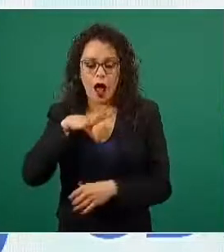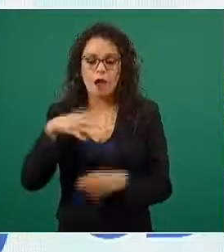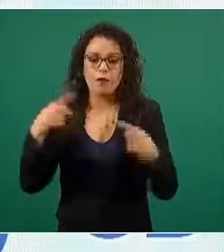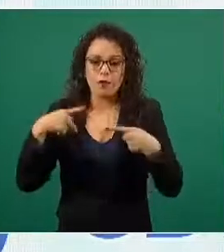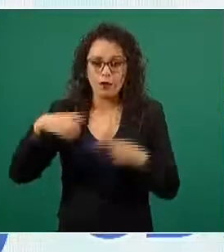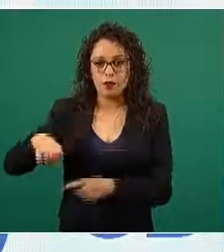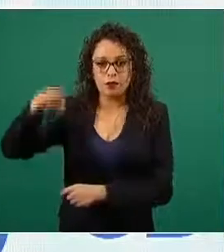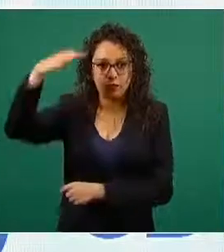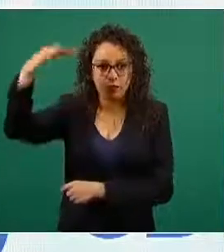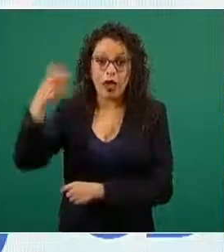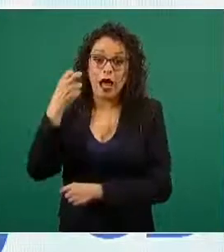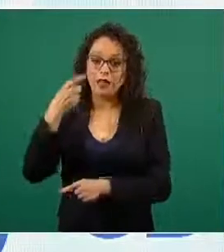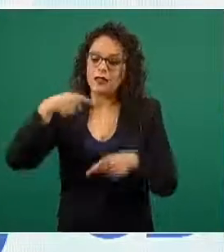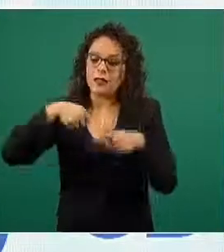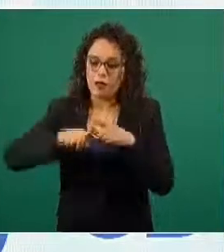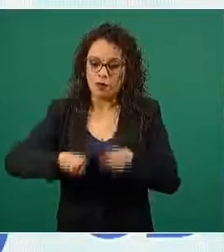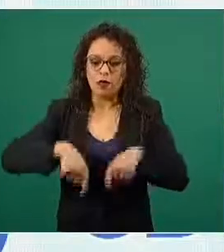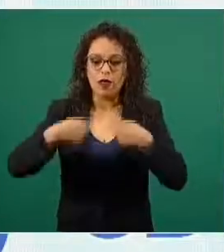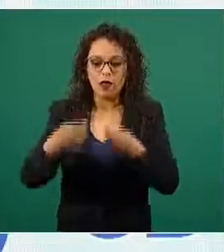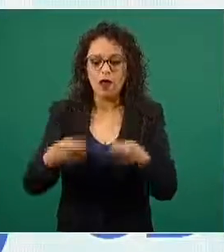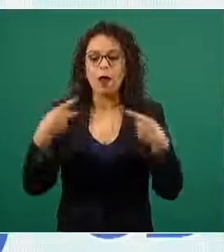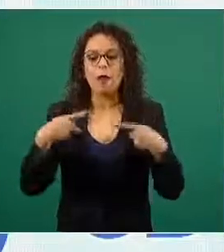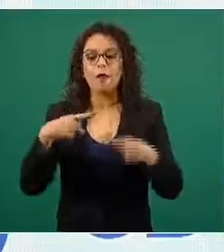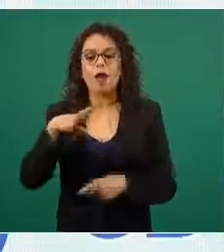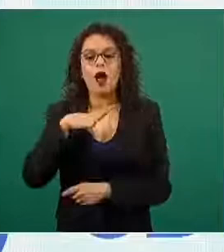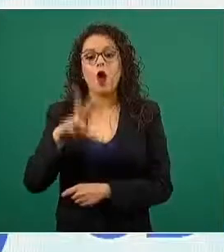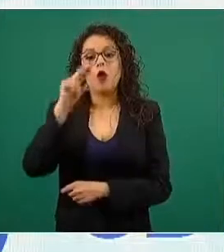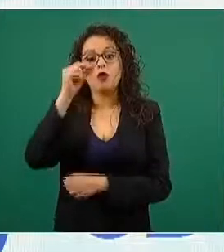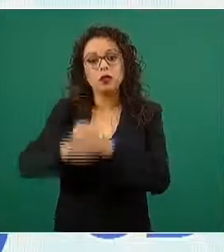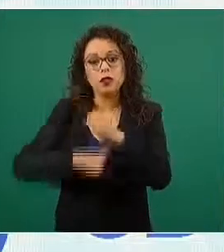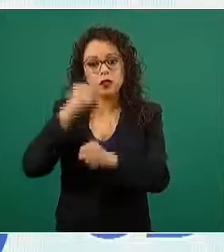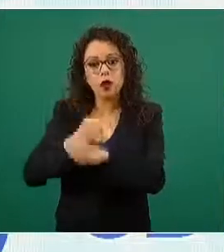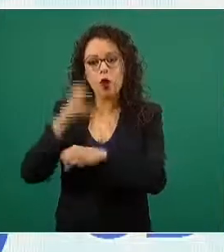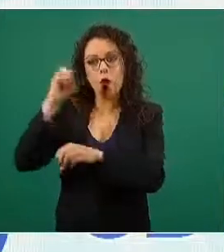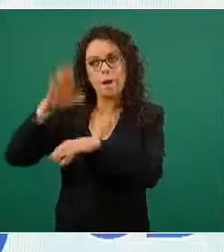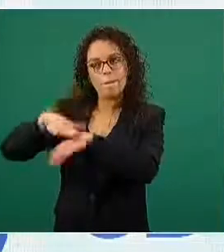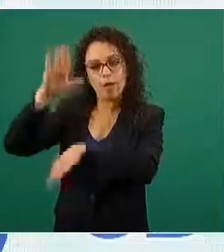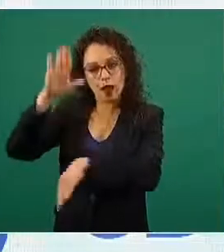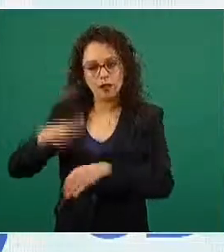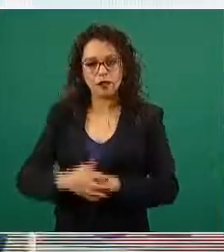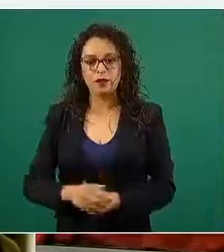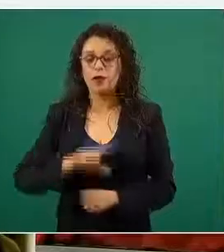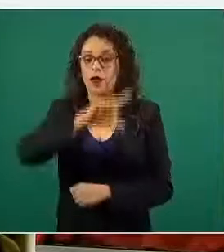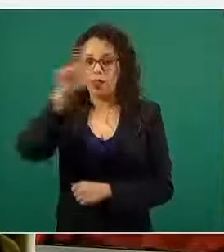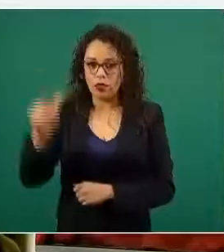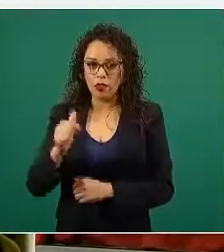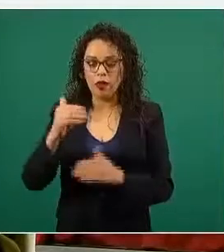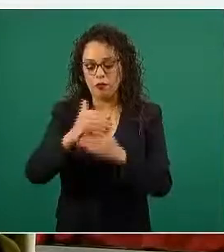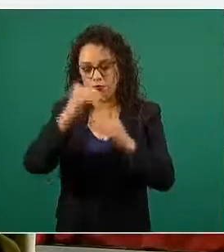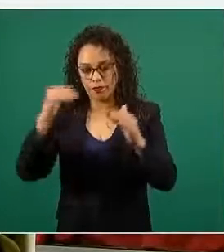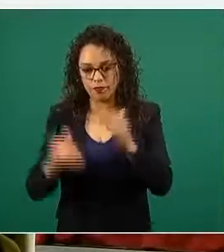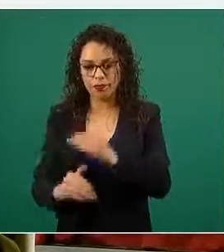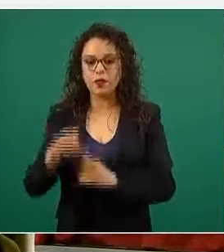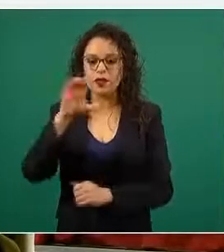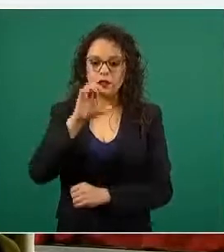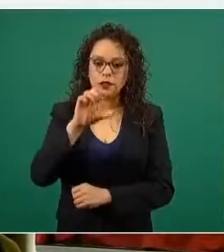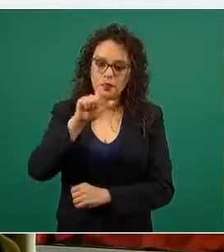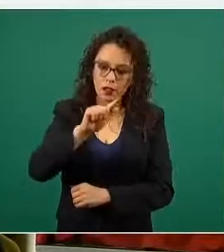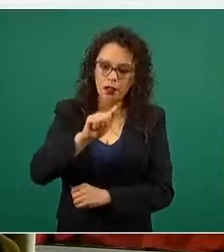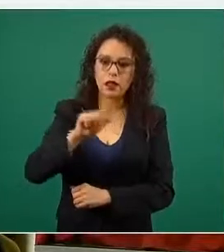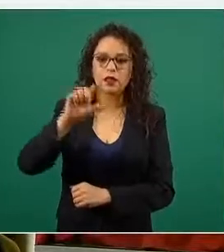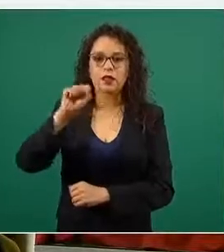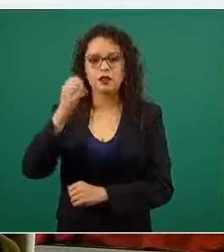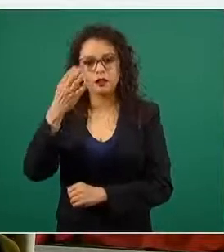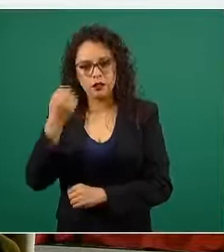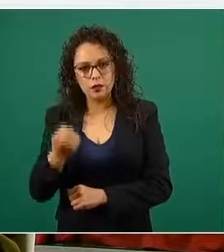empezaremos vacunando a los que tienen 80 y más años. Después 70, 79, 60,